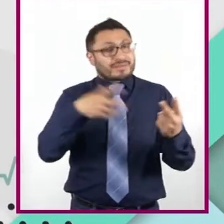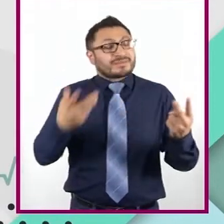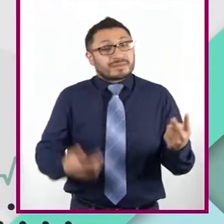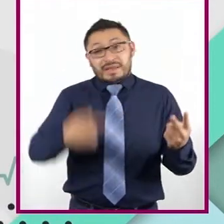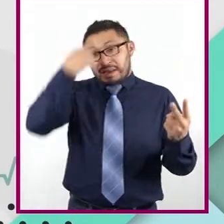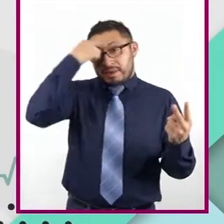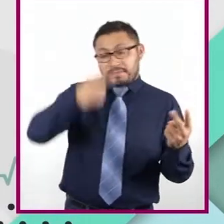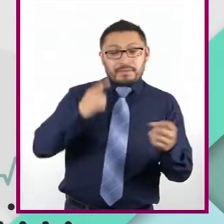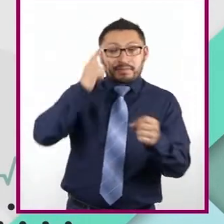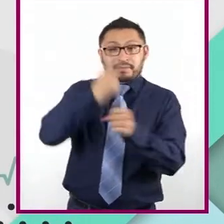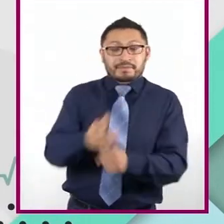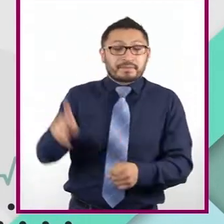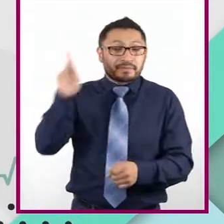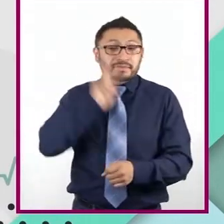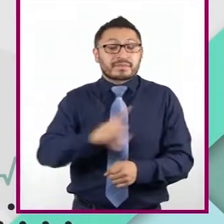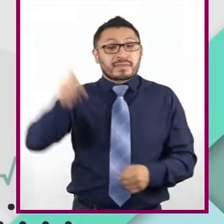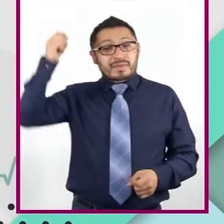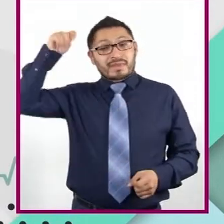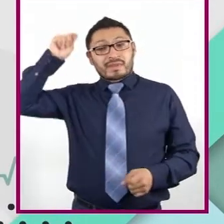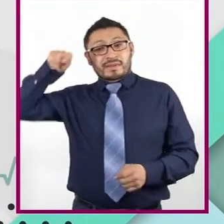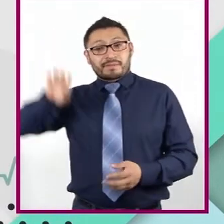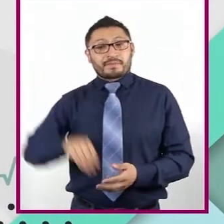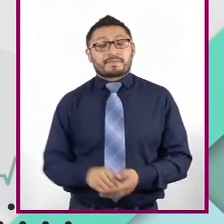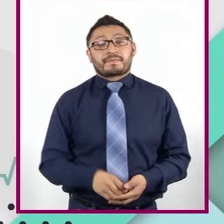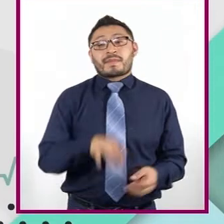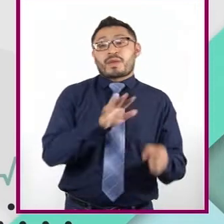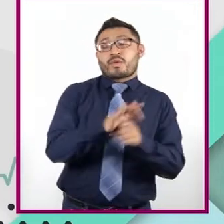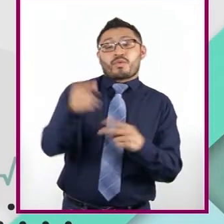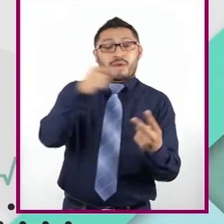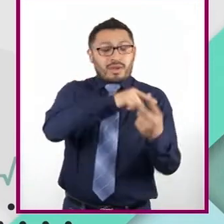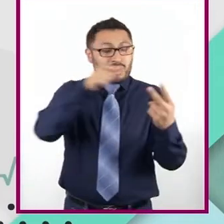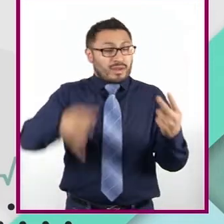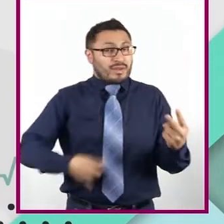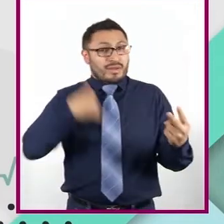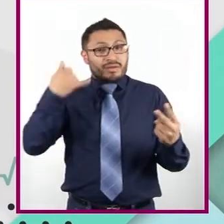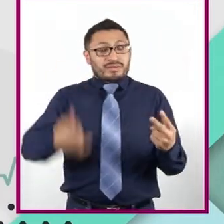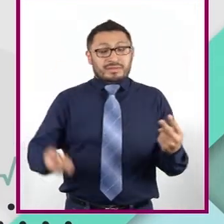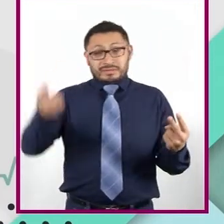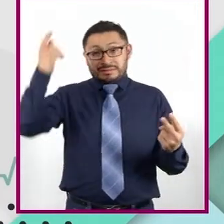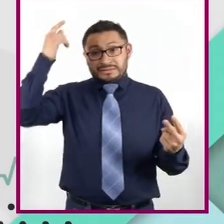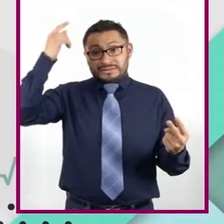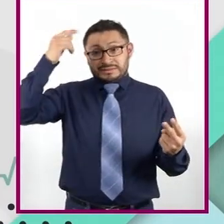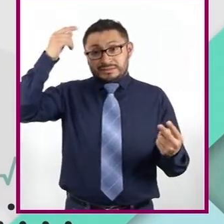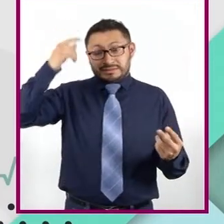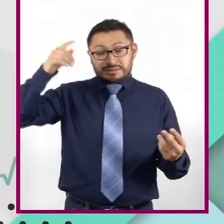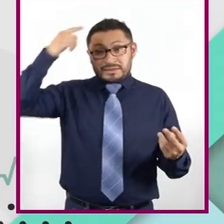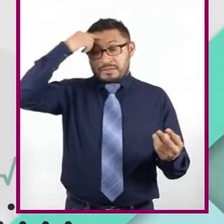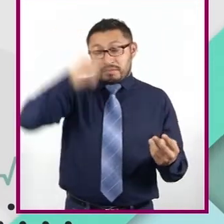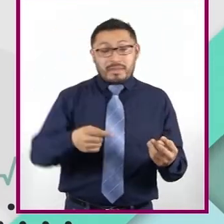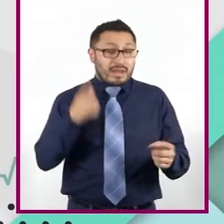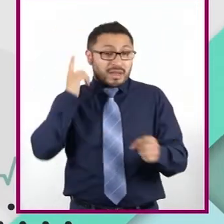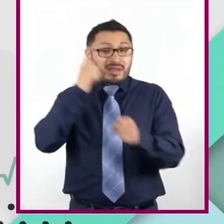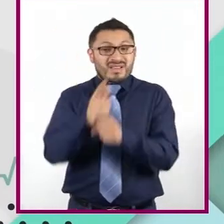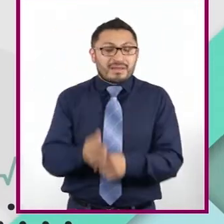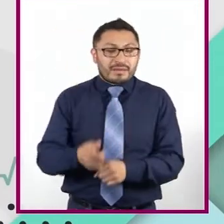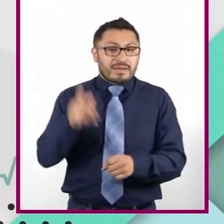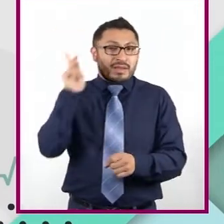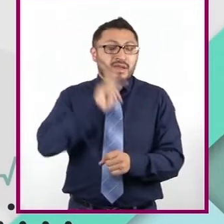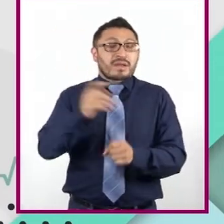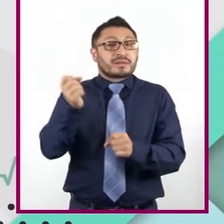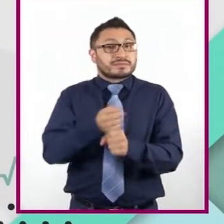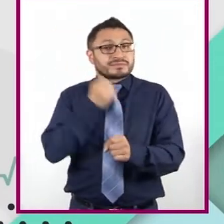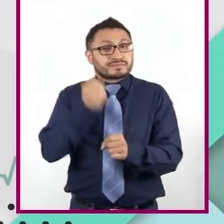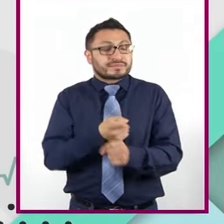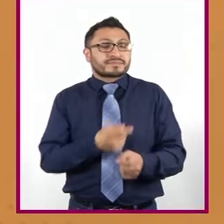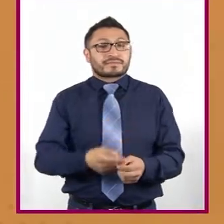para determinar la probabilidad teórica? ¿Y qué consideraron para determinar la probabilidad frecuencial? Para